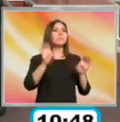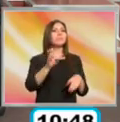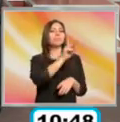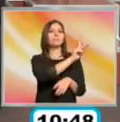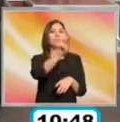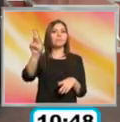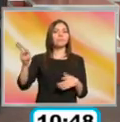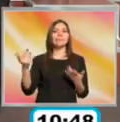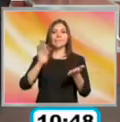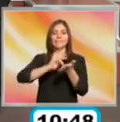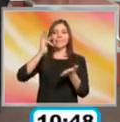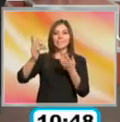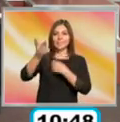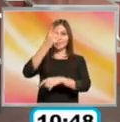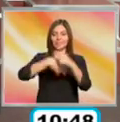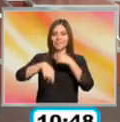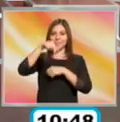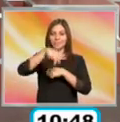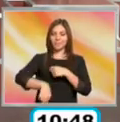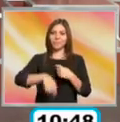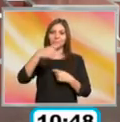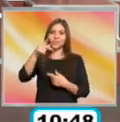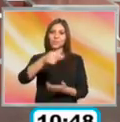Roberto, Pedro, gracias por Gustavo, estar en tus ciudades. Eusebio.